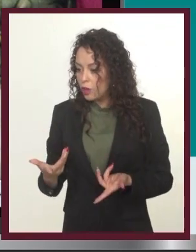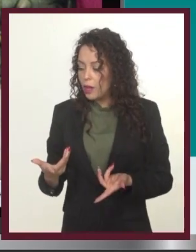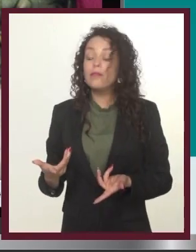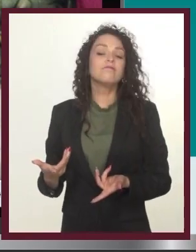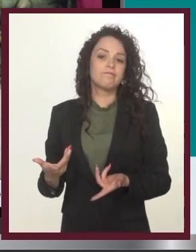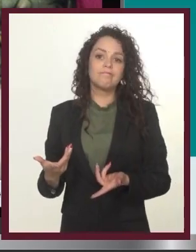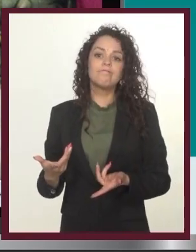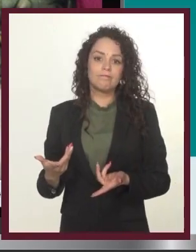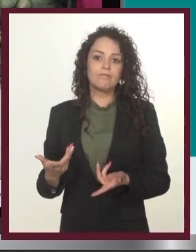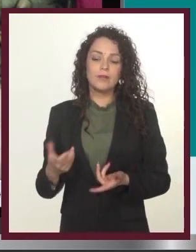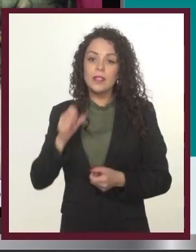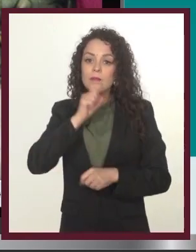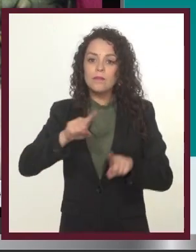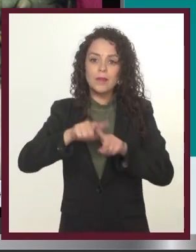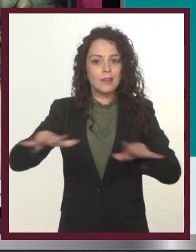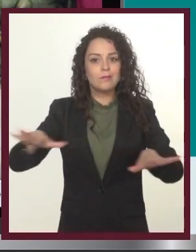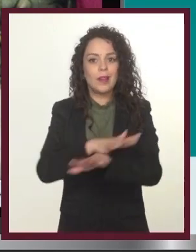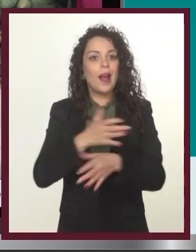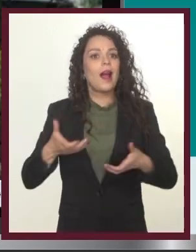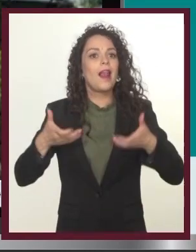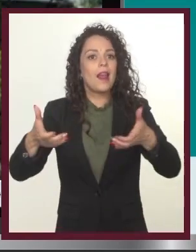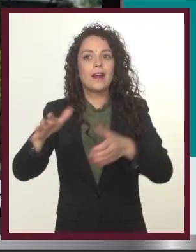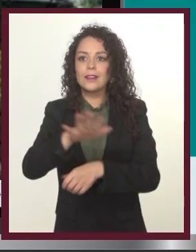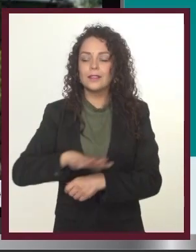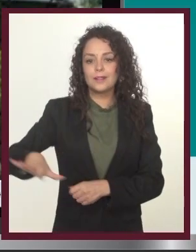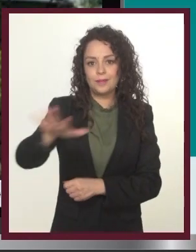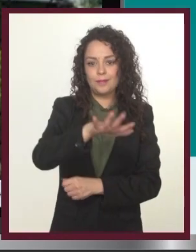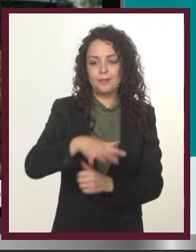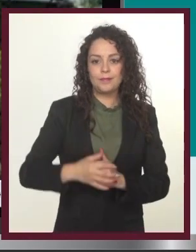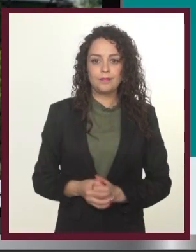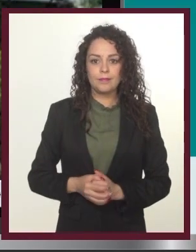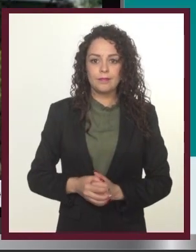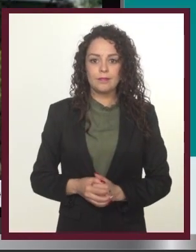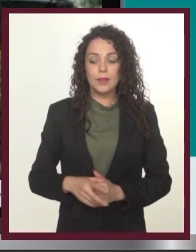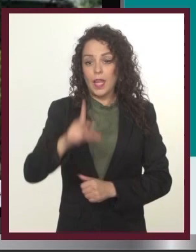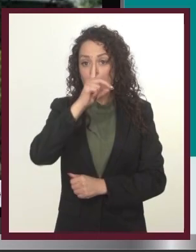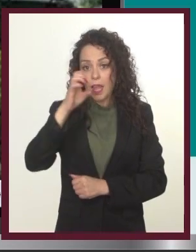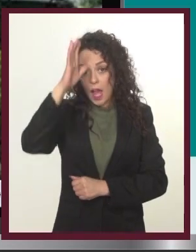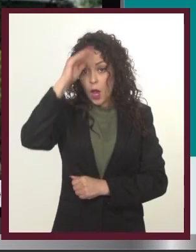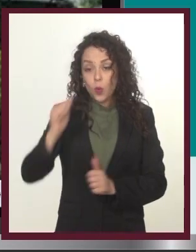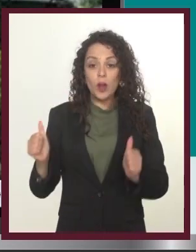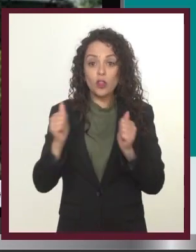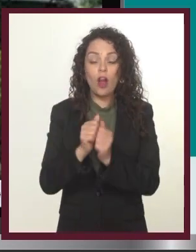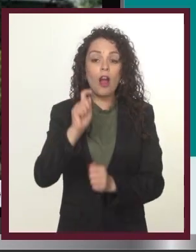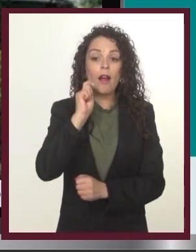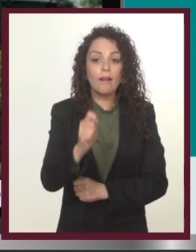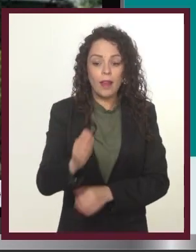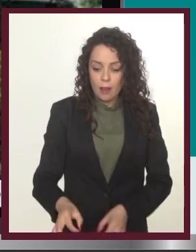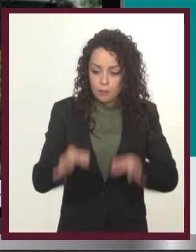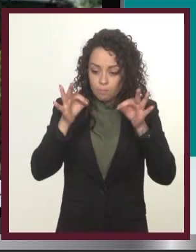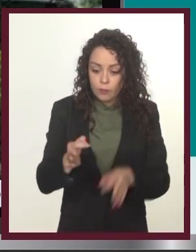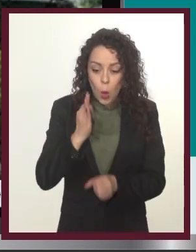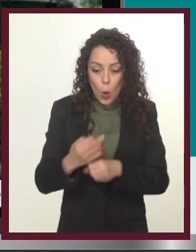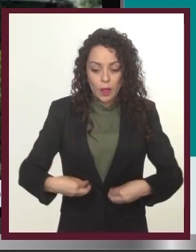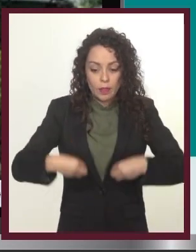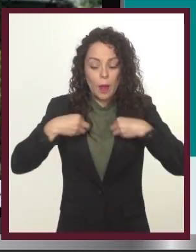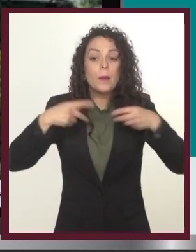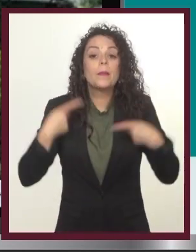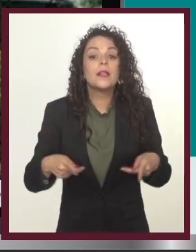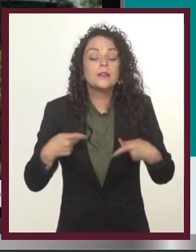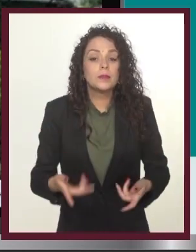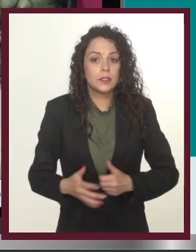las estructuras, también se transforma el espacio. Se adecua de acuerdo a la realidad de lo que la sociedad vive en ese